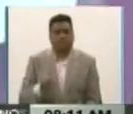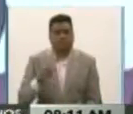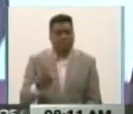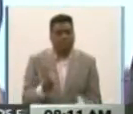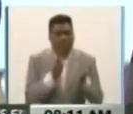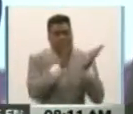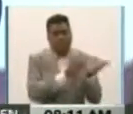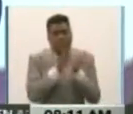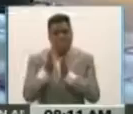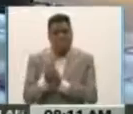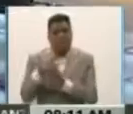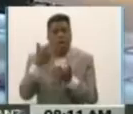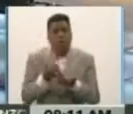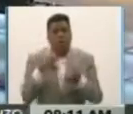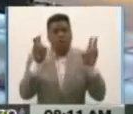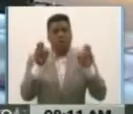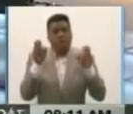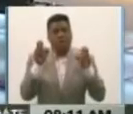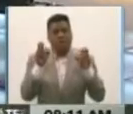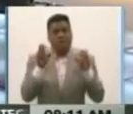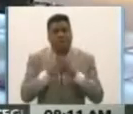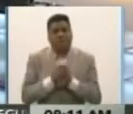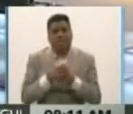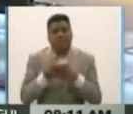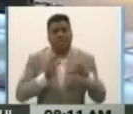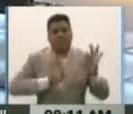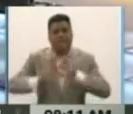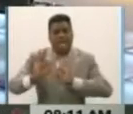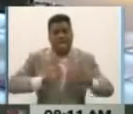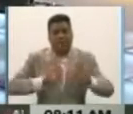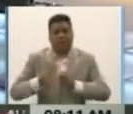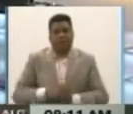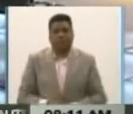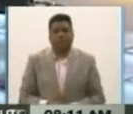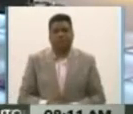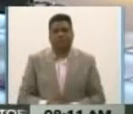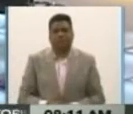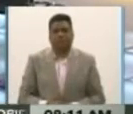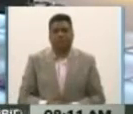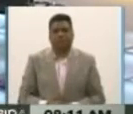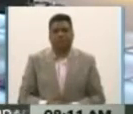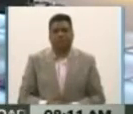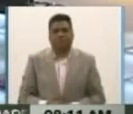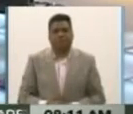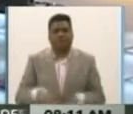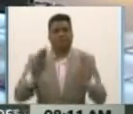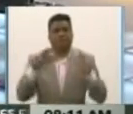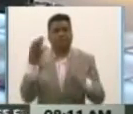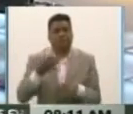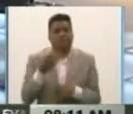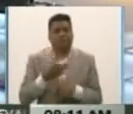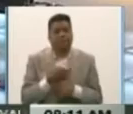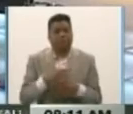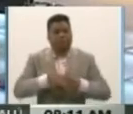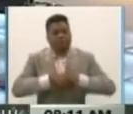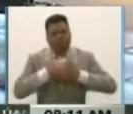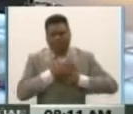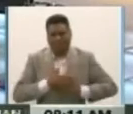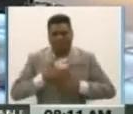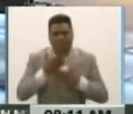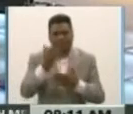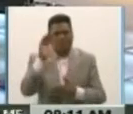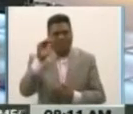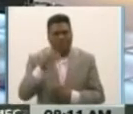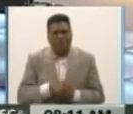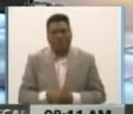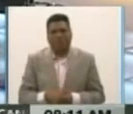acá tenemos a Alfredo Caldera, él es el presidente de la Compañía Nacional de Teatro. Alfredo, ¿cómo estás? Siempre un gusto saludarte. Una gran expectativa se generó hace